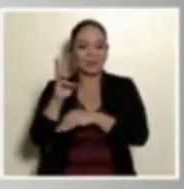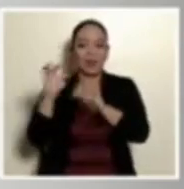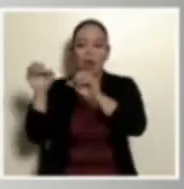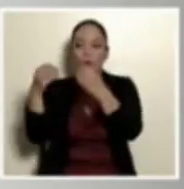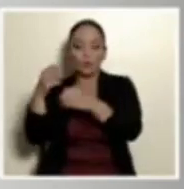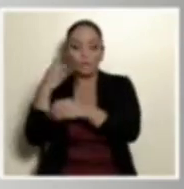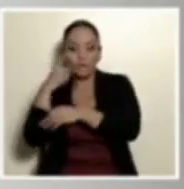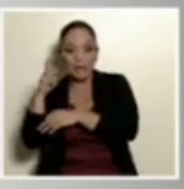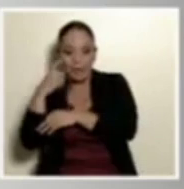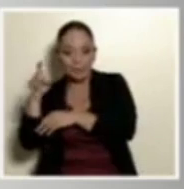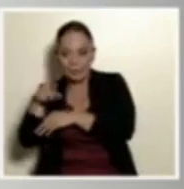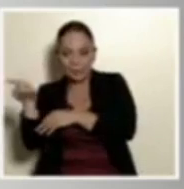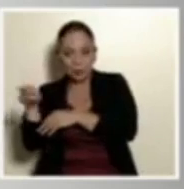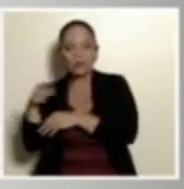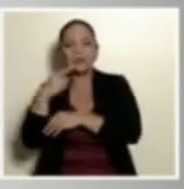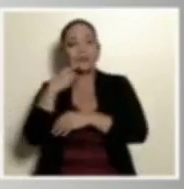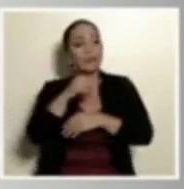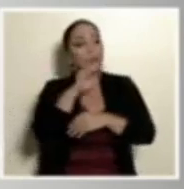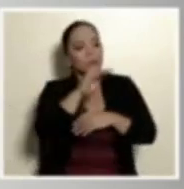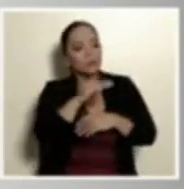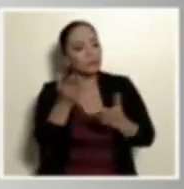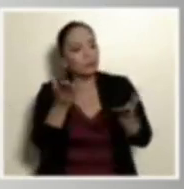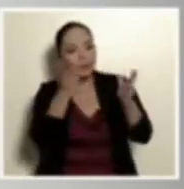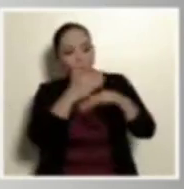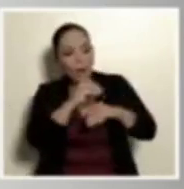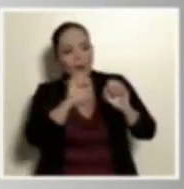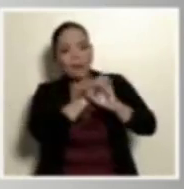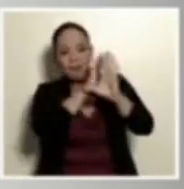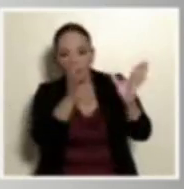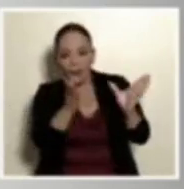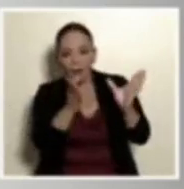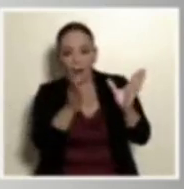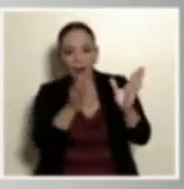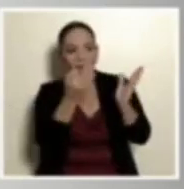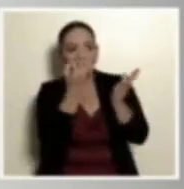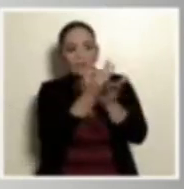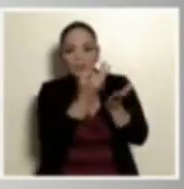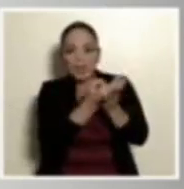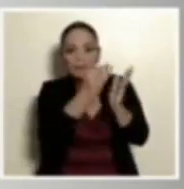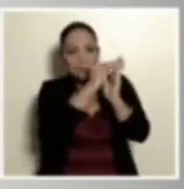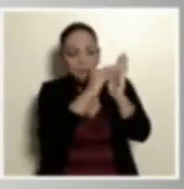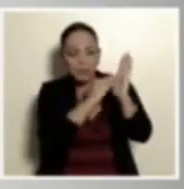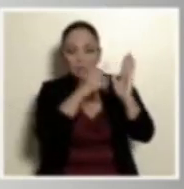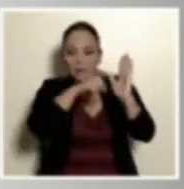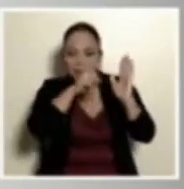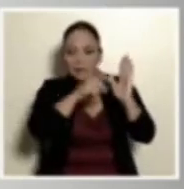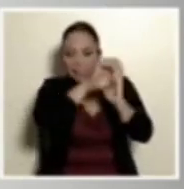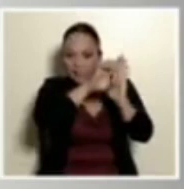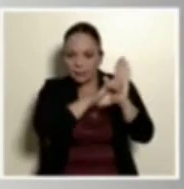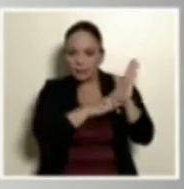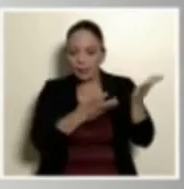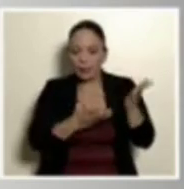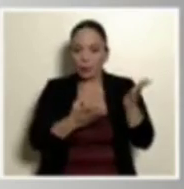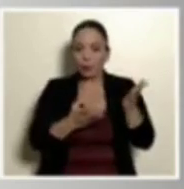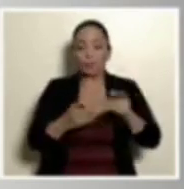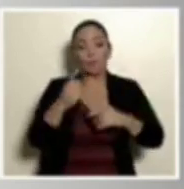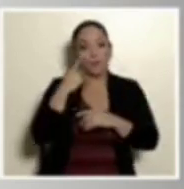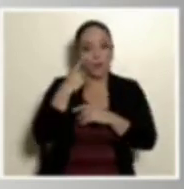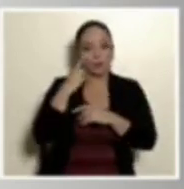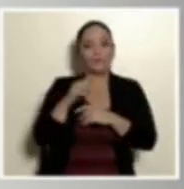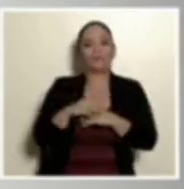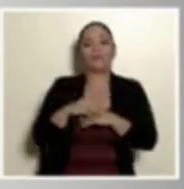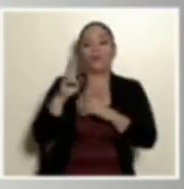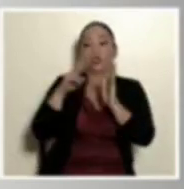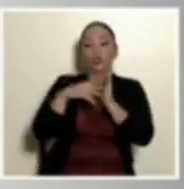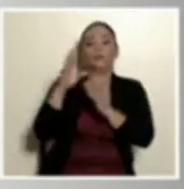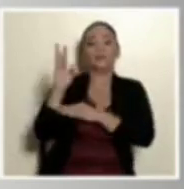fiscalización señalando que no hay claridad en los sistemas financieros. Bueno, la Caja en el 2006 apostó